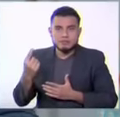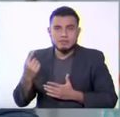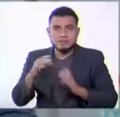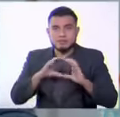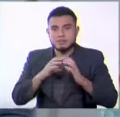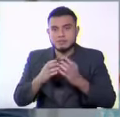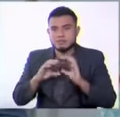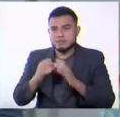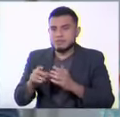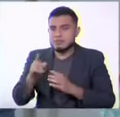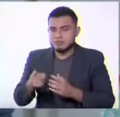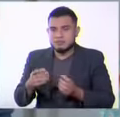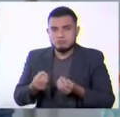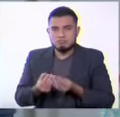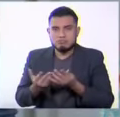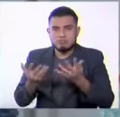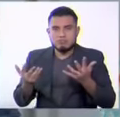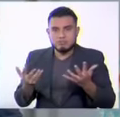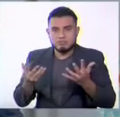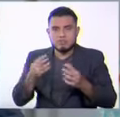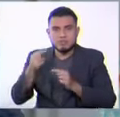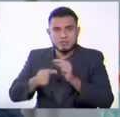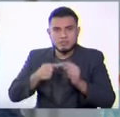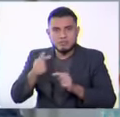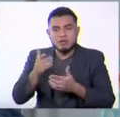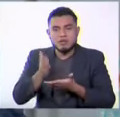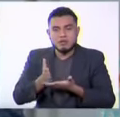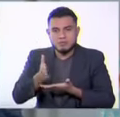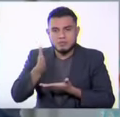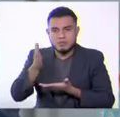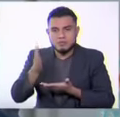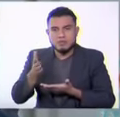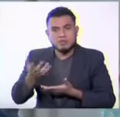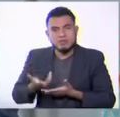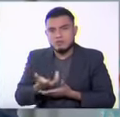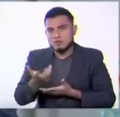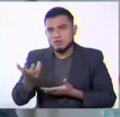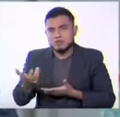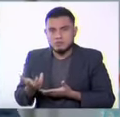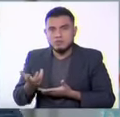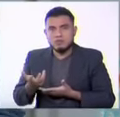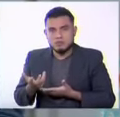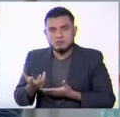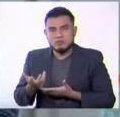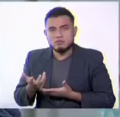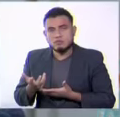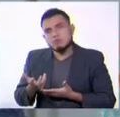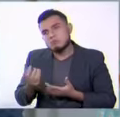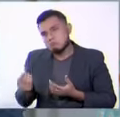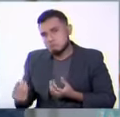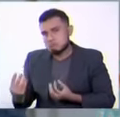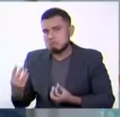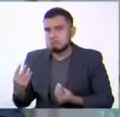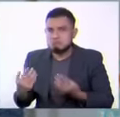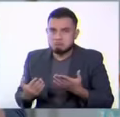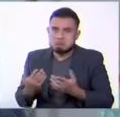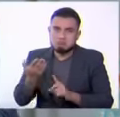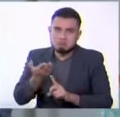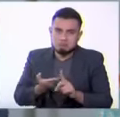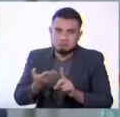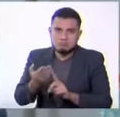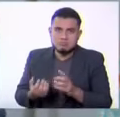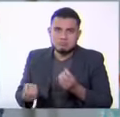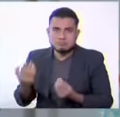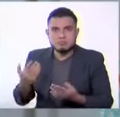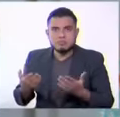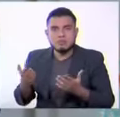Esta variabilidad genética, los animales y todos los demás organismos que se reproducen sexualmente lo